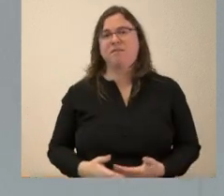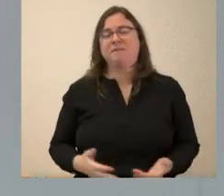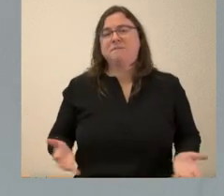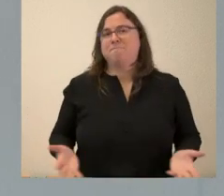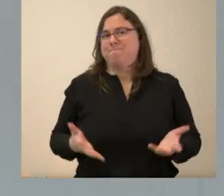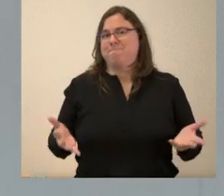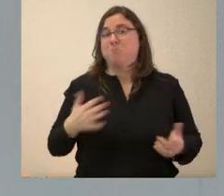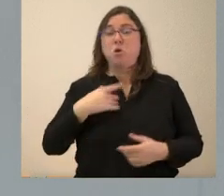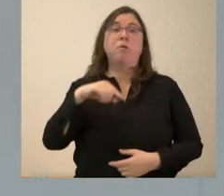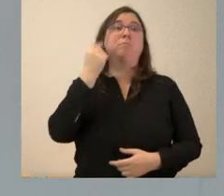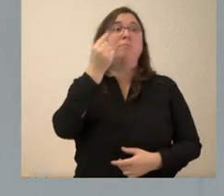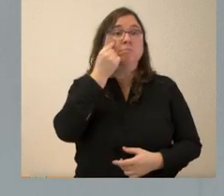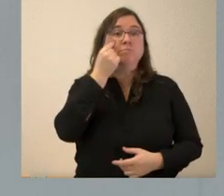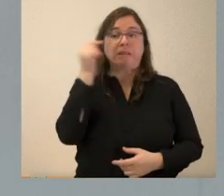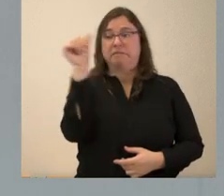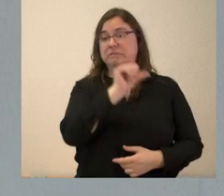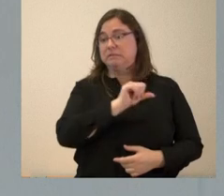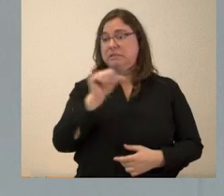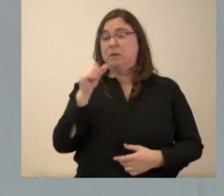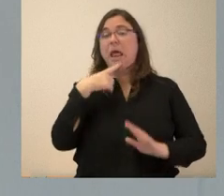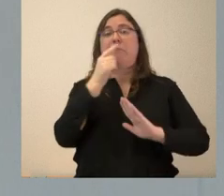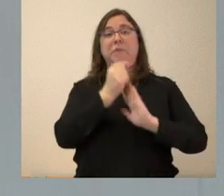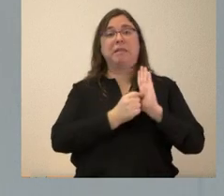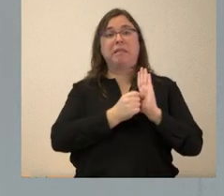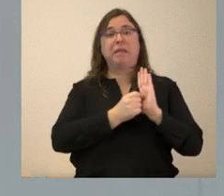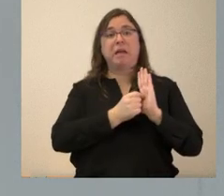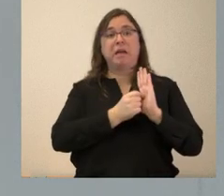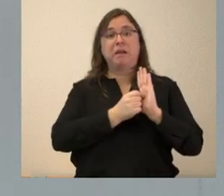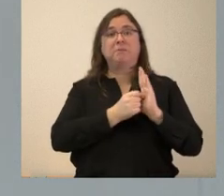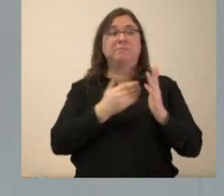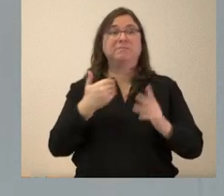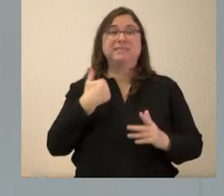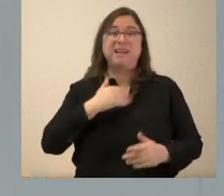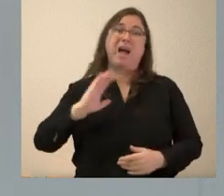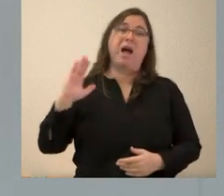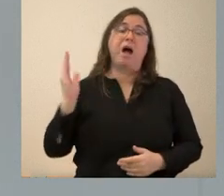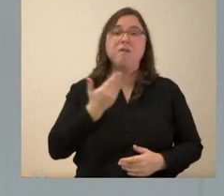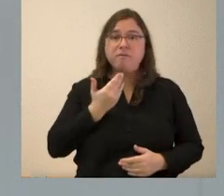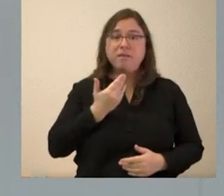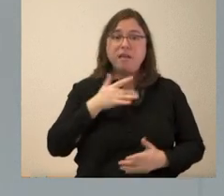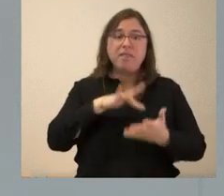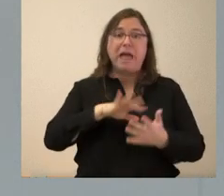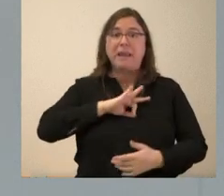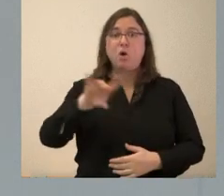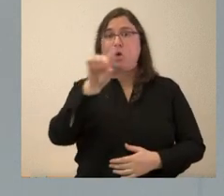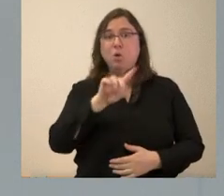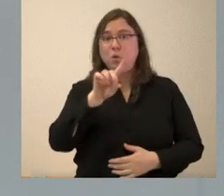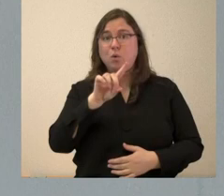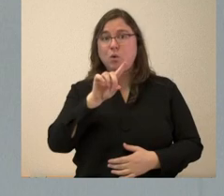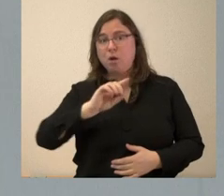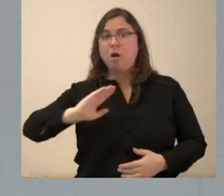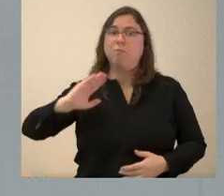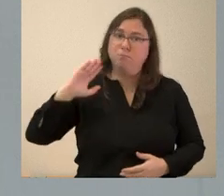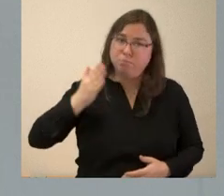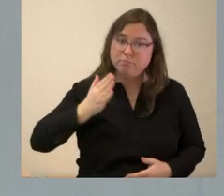nos enteramos en esta misma semana de una medida que afecta ya nuestra comunidad desde el día 1 de enero y que tiene un impacto